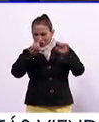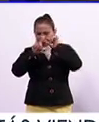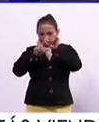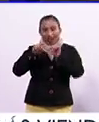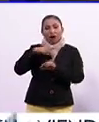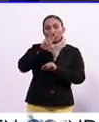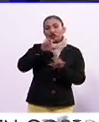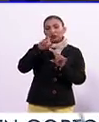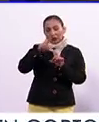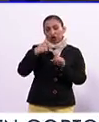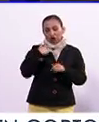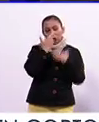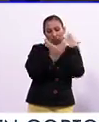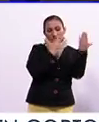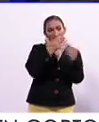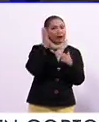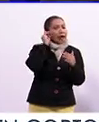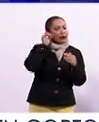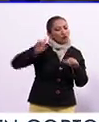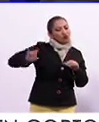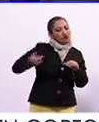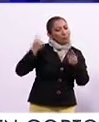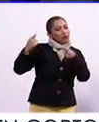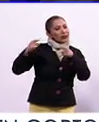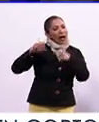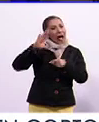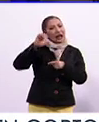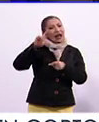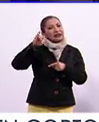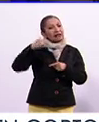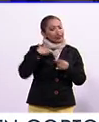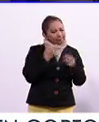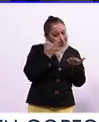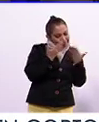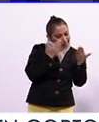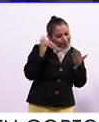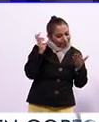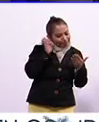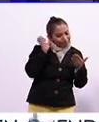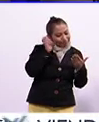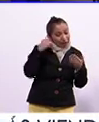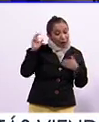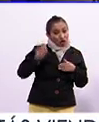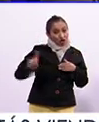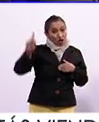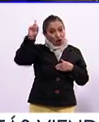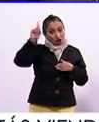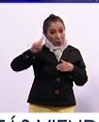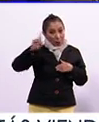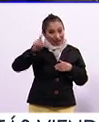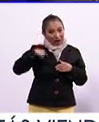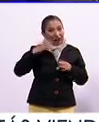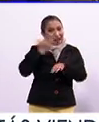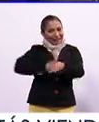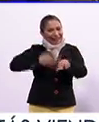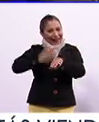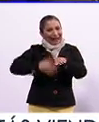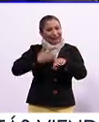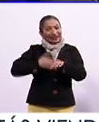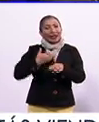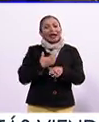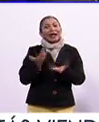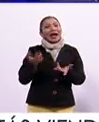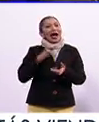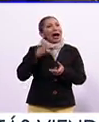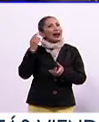Y bueno, yo estudiaba con el radio puesto con música clásica, ¿no? Y los domingos, pues era el domingo en la tarde la